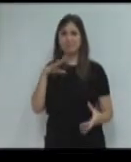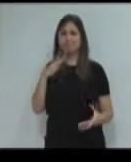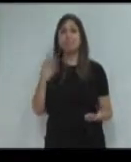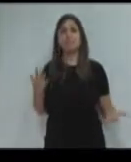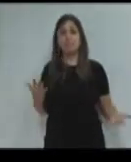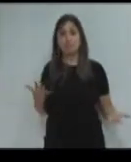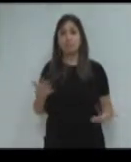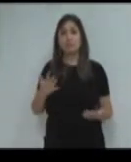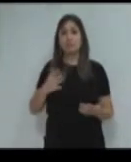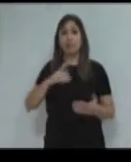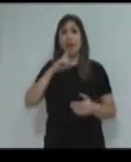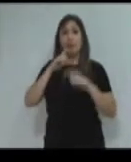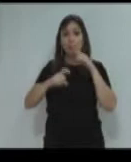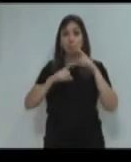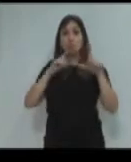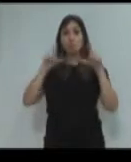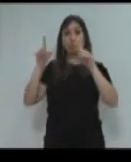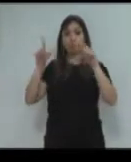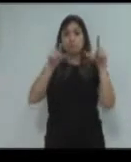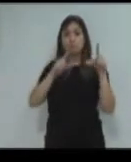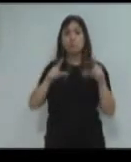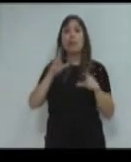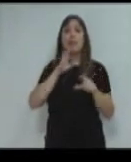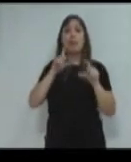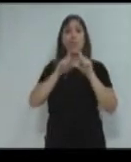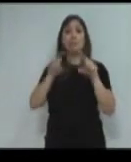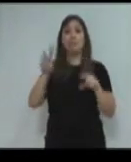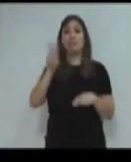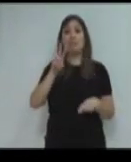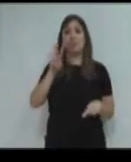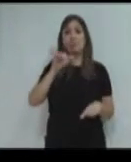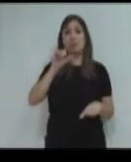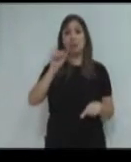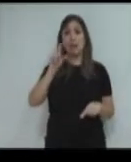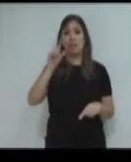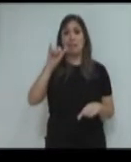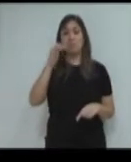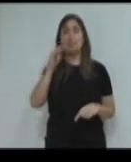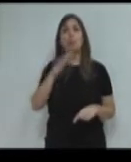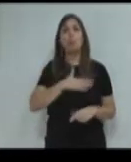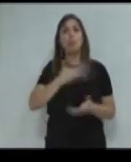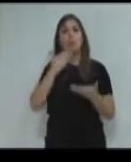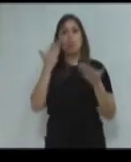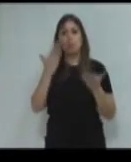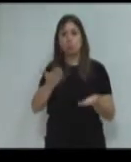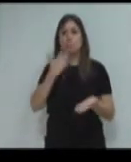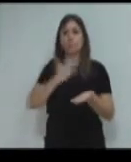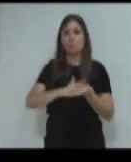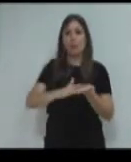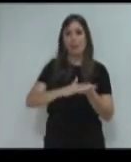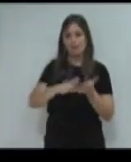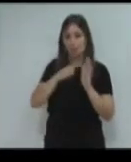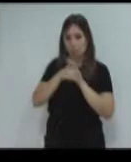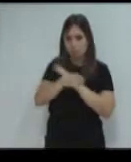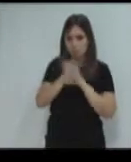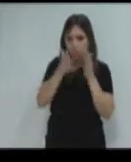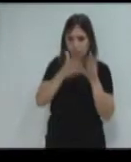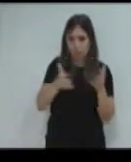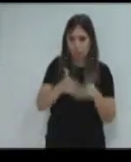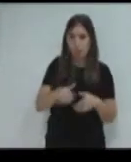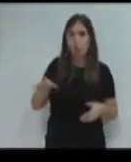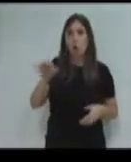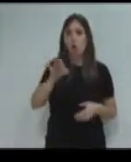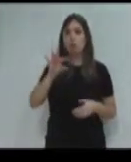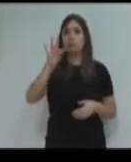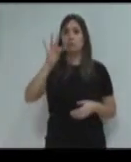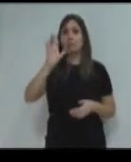entonces la señalética te la puede solucionar Vía Libre, te puede solucionar la documentación en braille accesible.